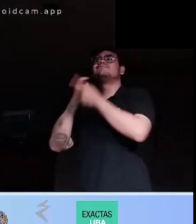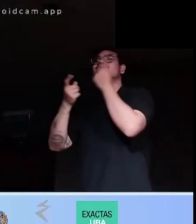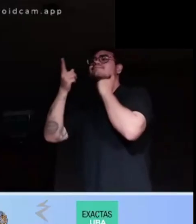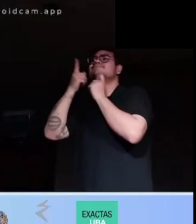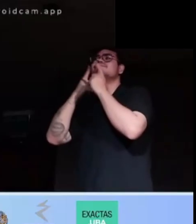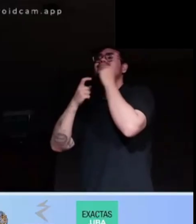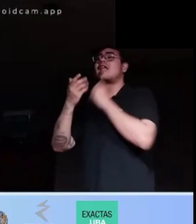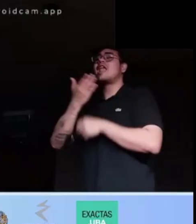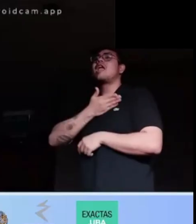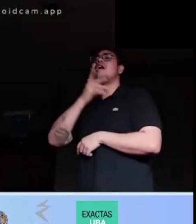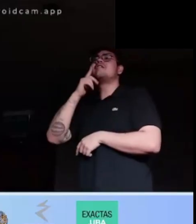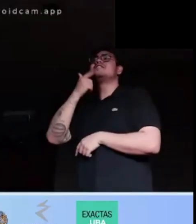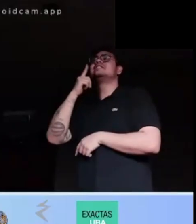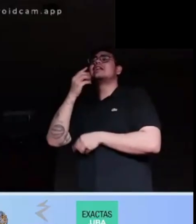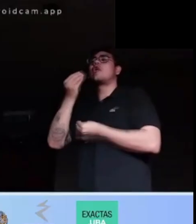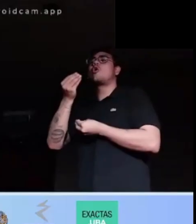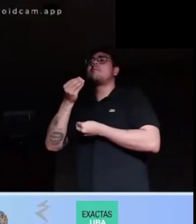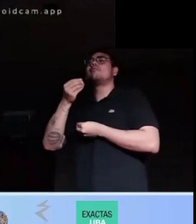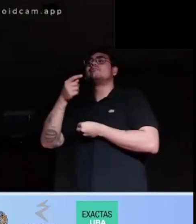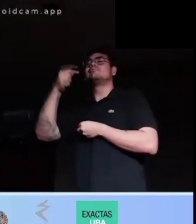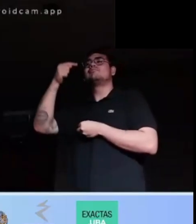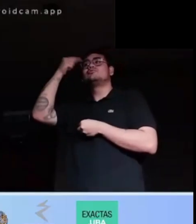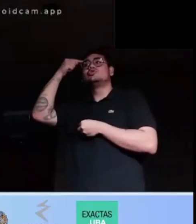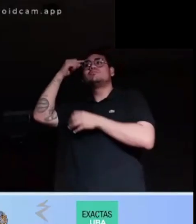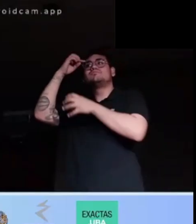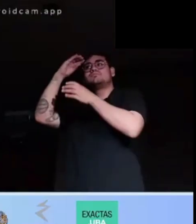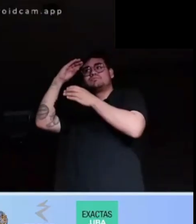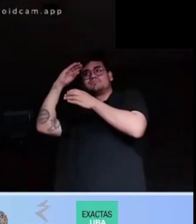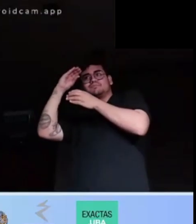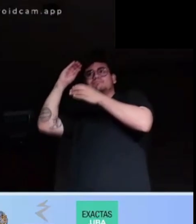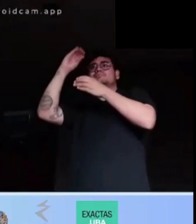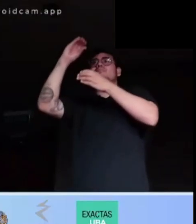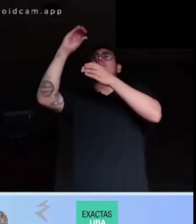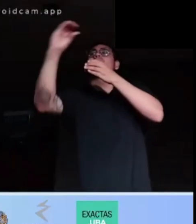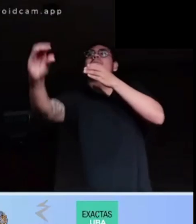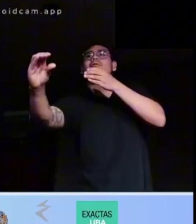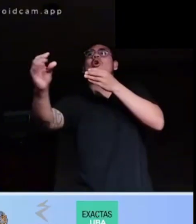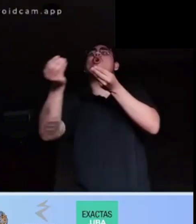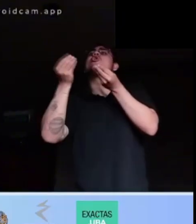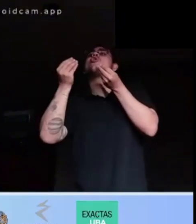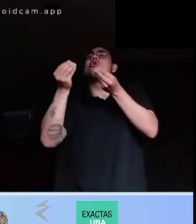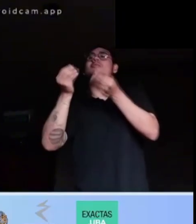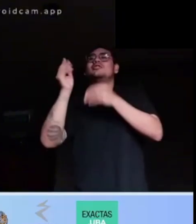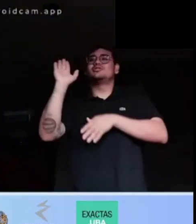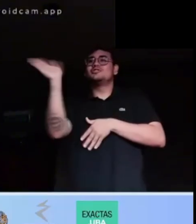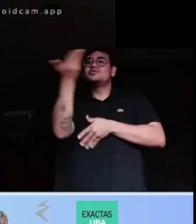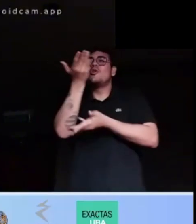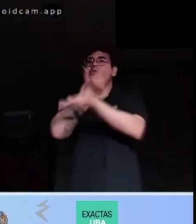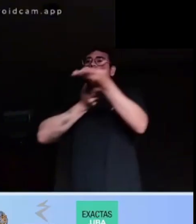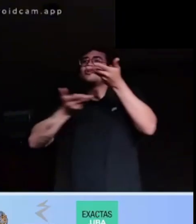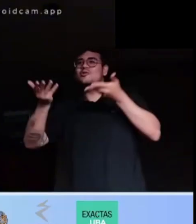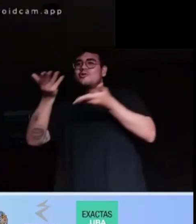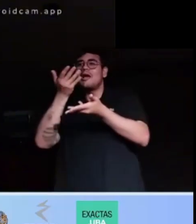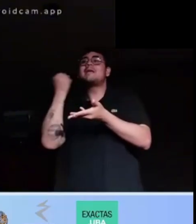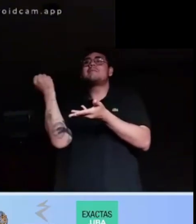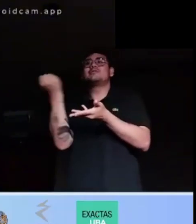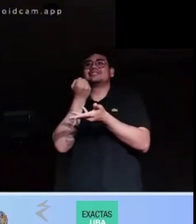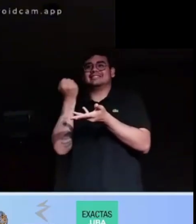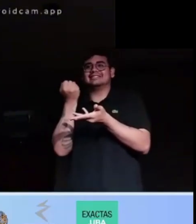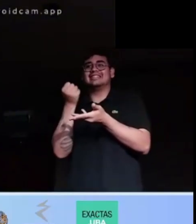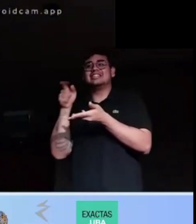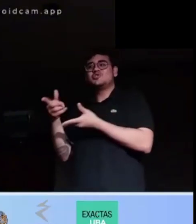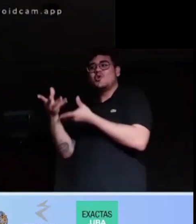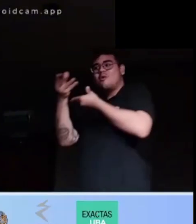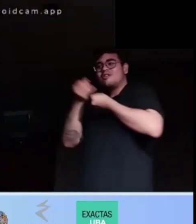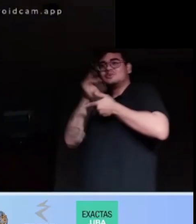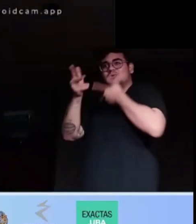solamente va a servir para los chicos oyentes, va a servir para todos, ¿no? Y la idea también es sistematizar para que esto que estamos haciendo llegue